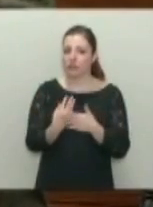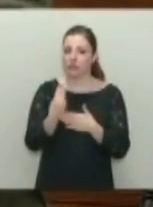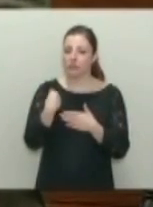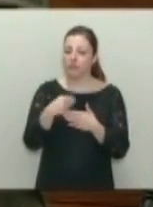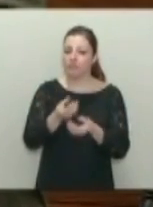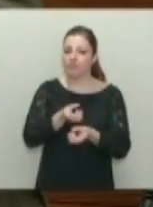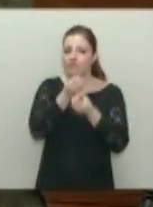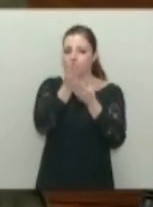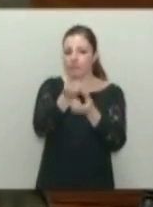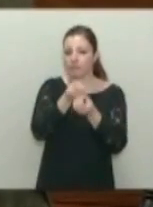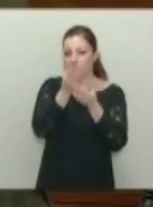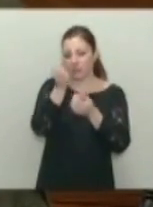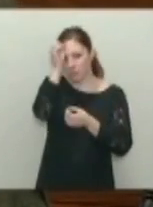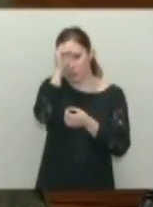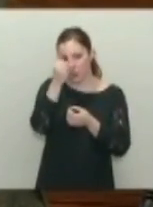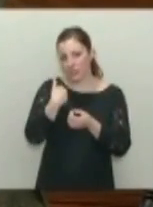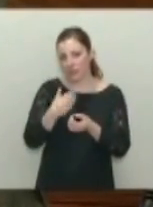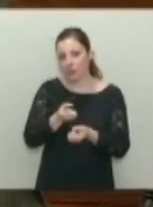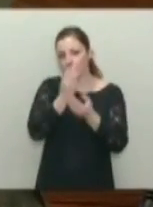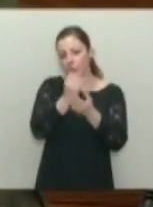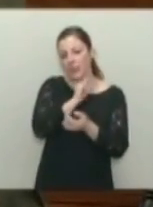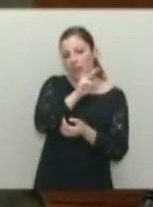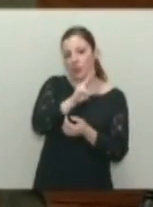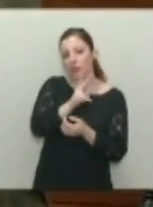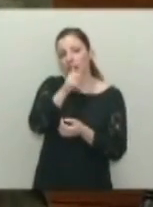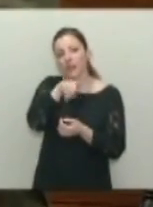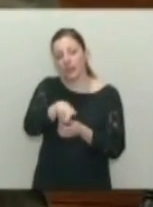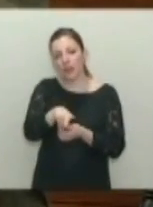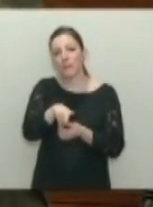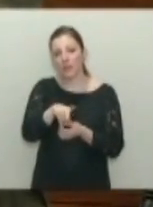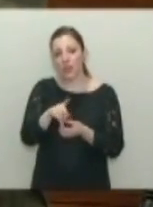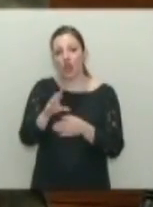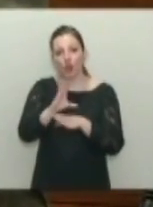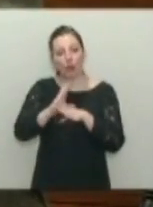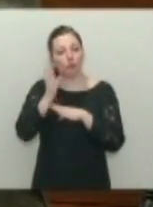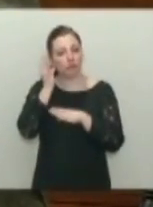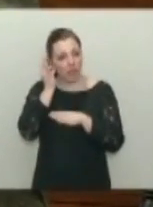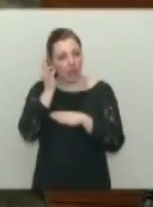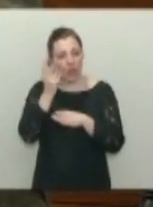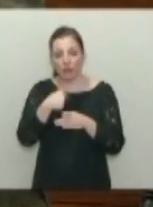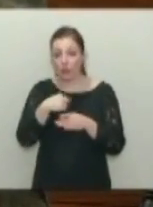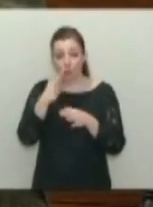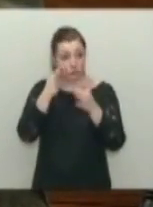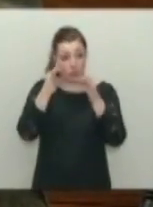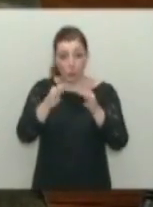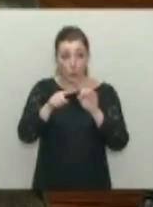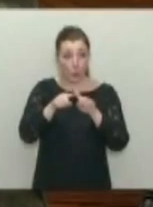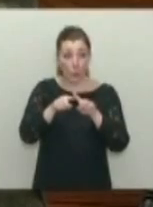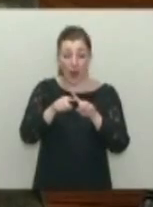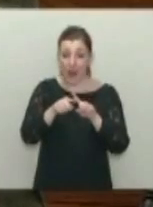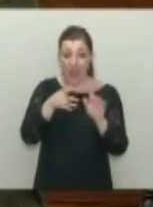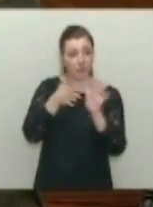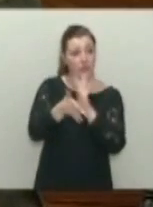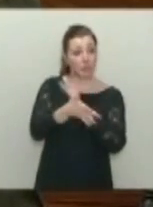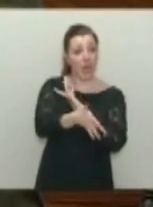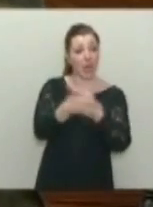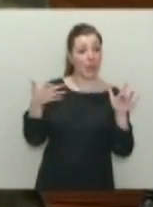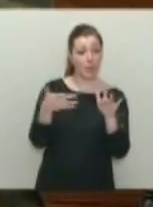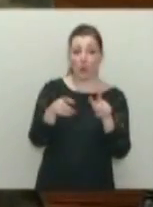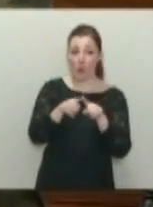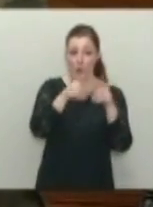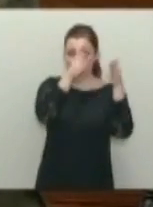los han sido expuestos ya, tanto por el portavoz de Izquierda Unida como por la propia consejera. Yo estoy seguro que no los voy a poder explicar con tanta rapidez como ella, pero sí